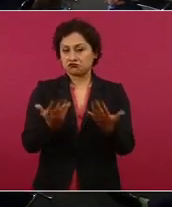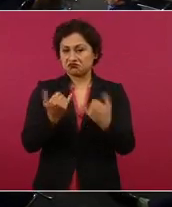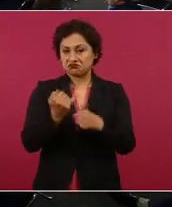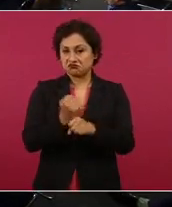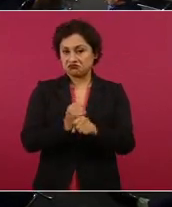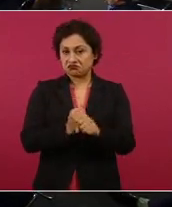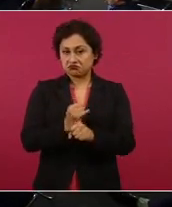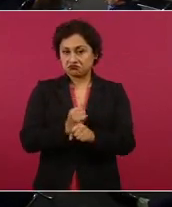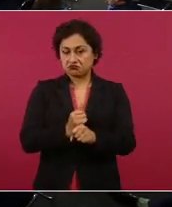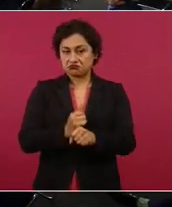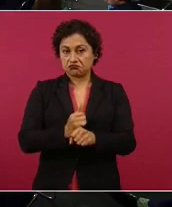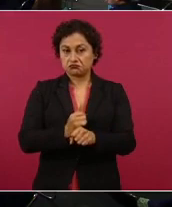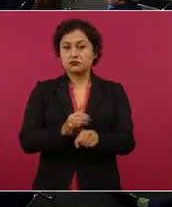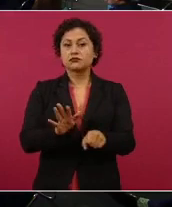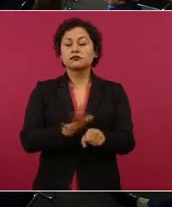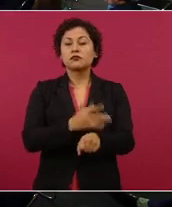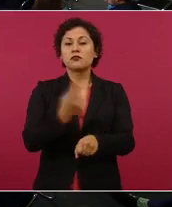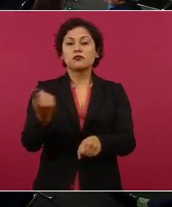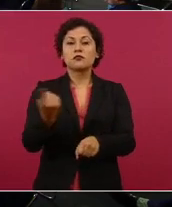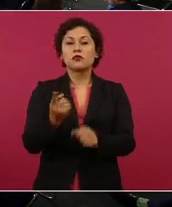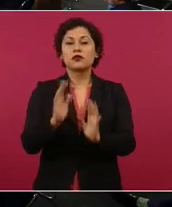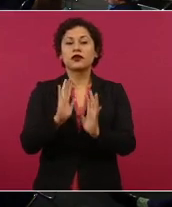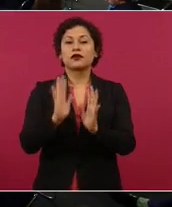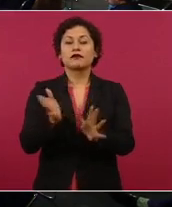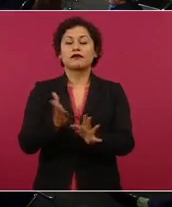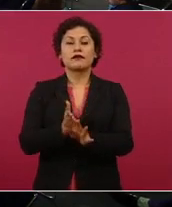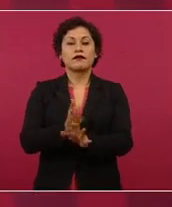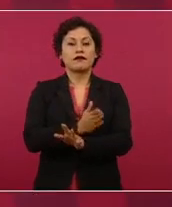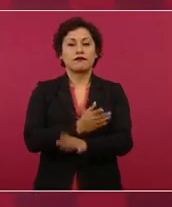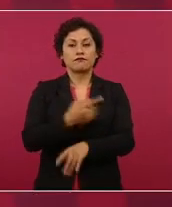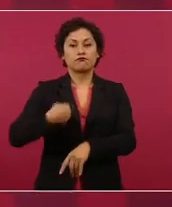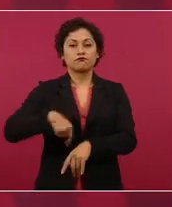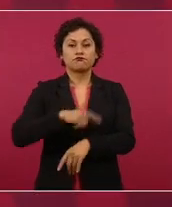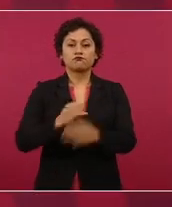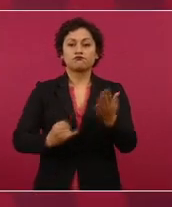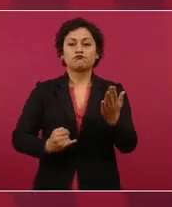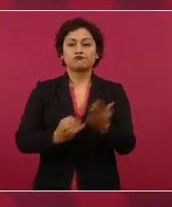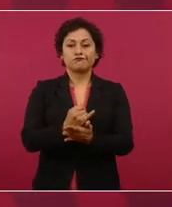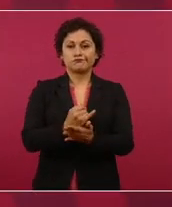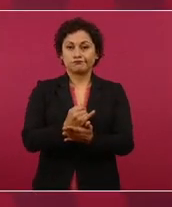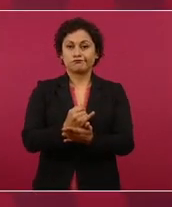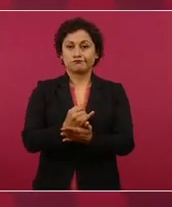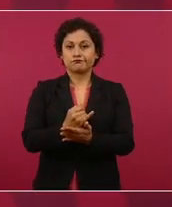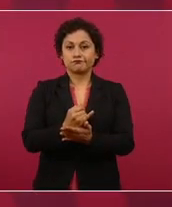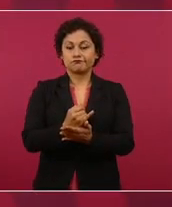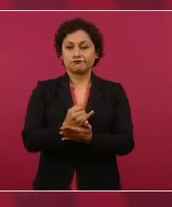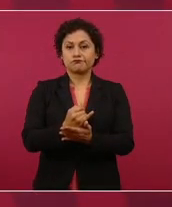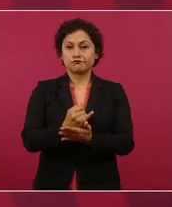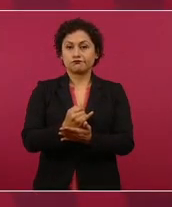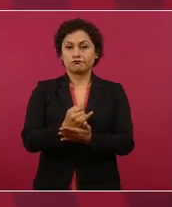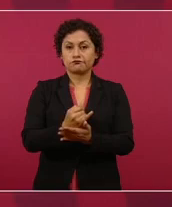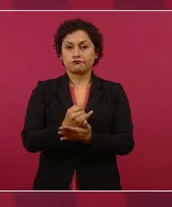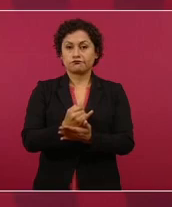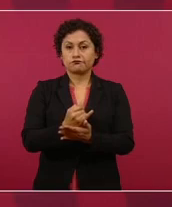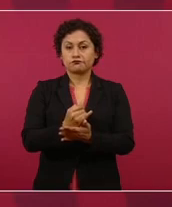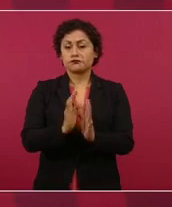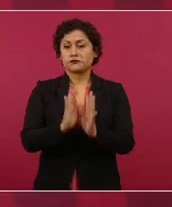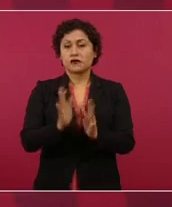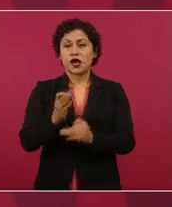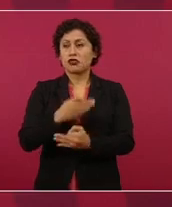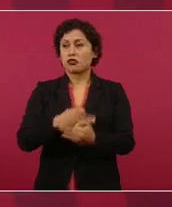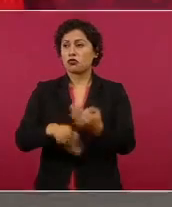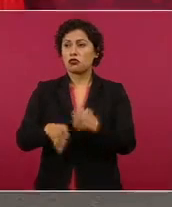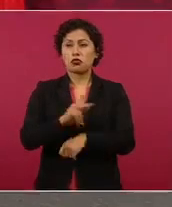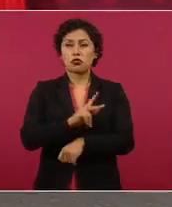porque se tomó la decisión de prohibir la condonación de impuestos.